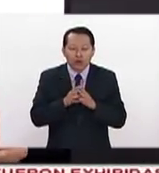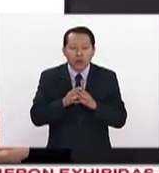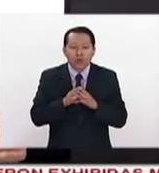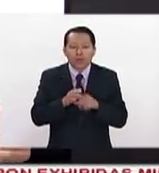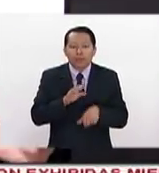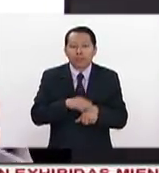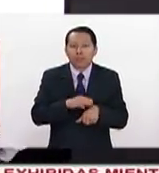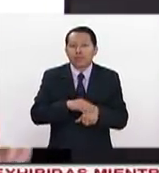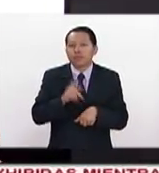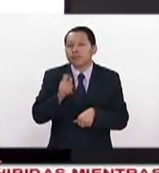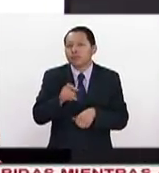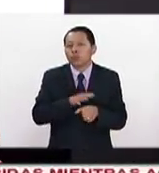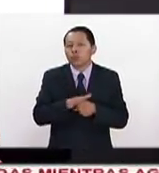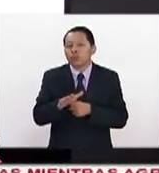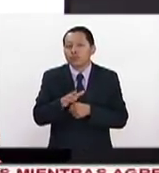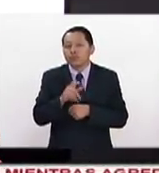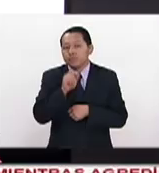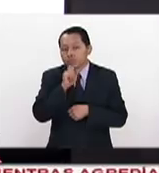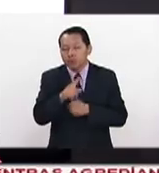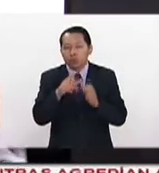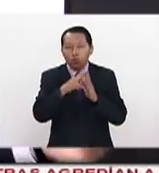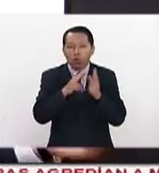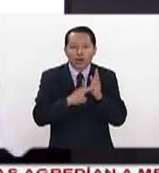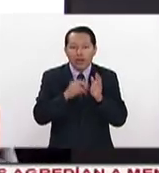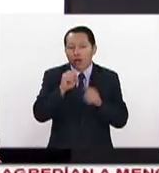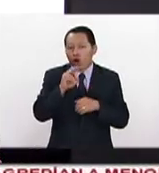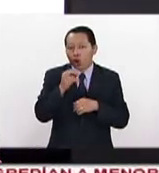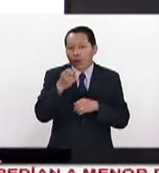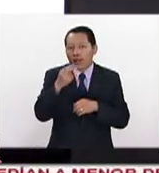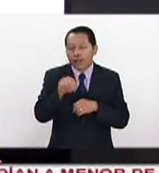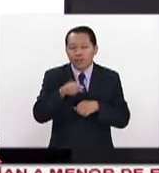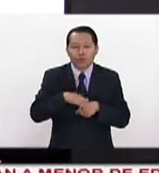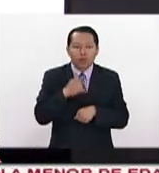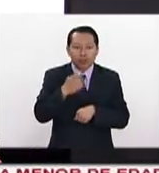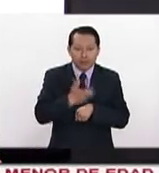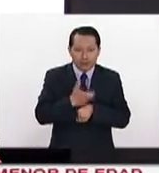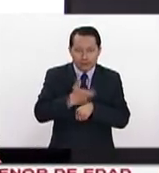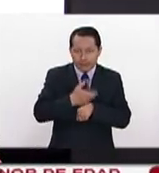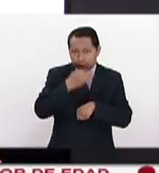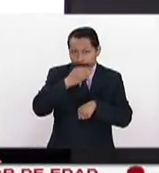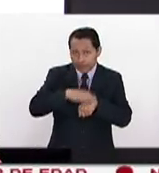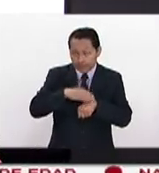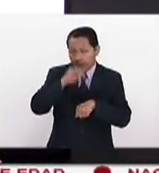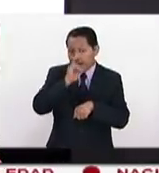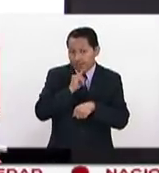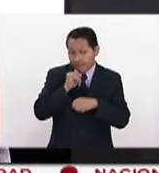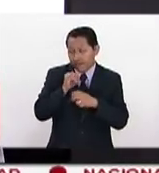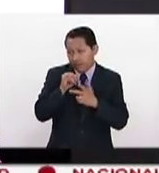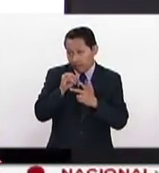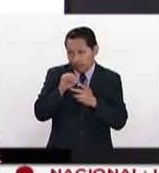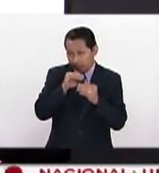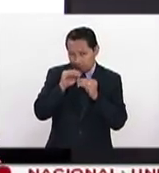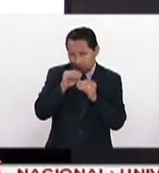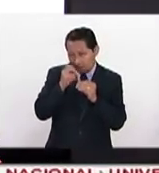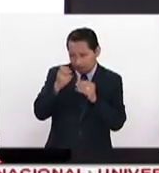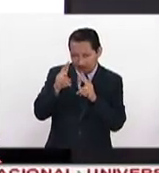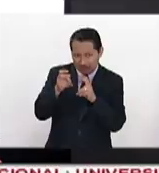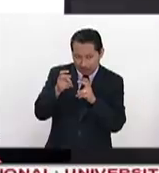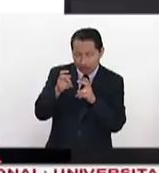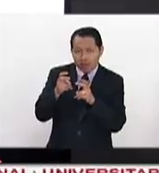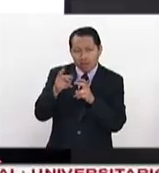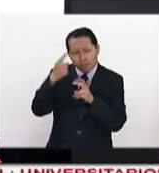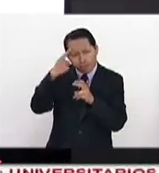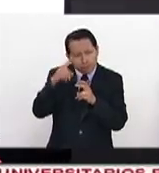sobre todo las negociaciones de la regla de origen porque Estados Unidos llamó a su jefe negociador en ese tema para